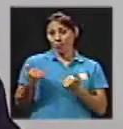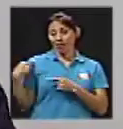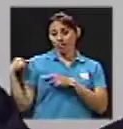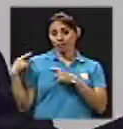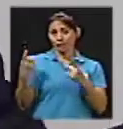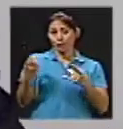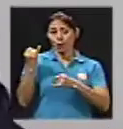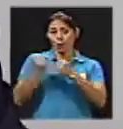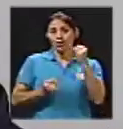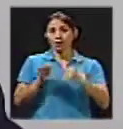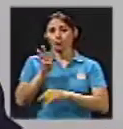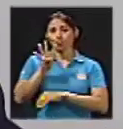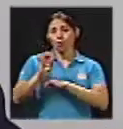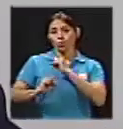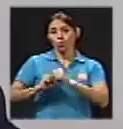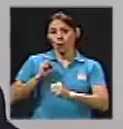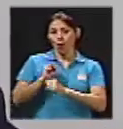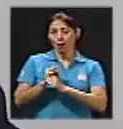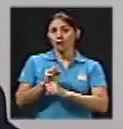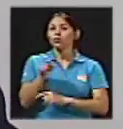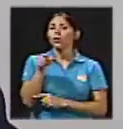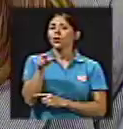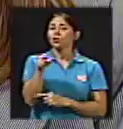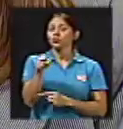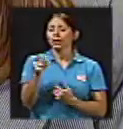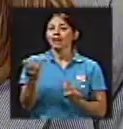4 años, usted,